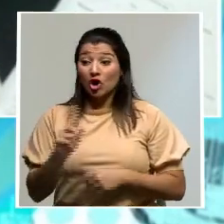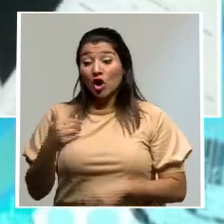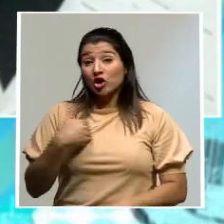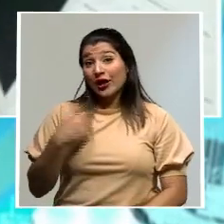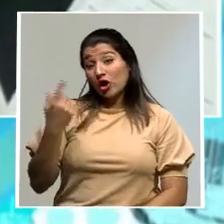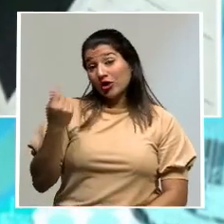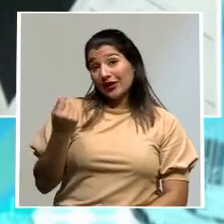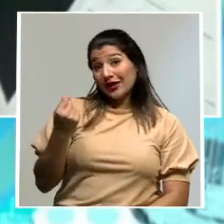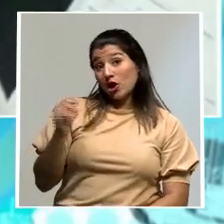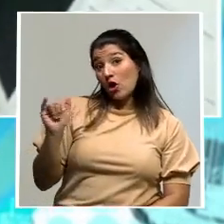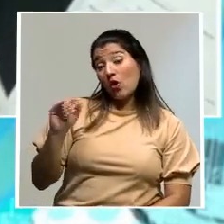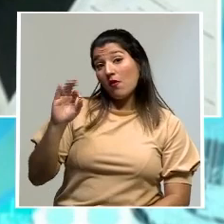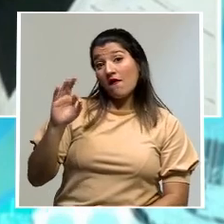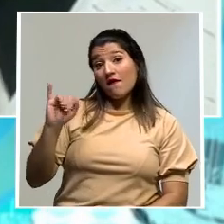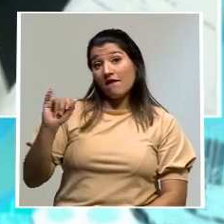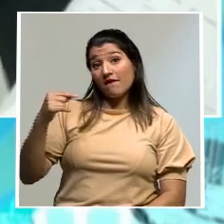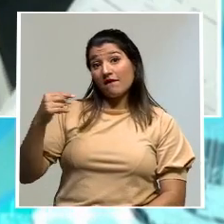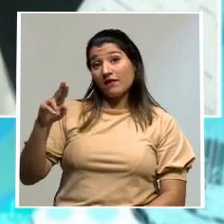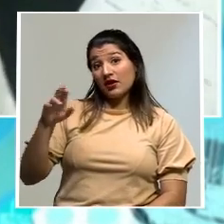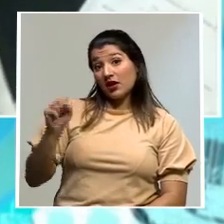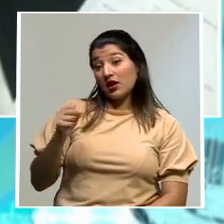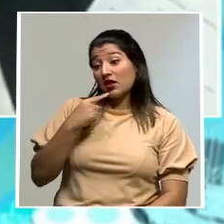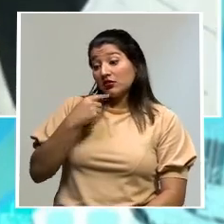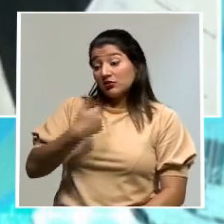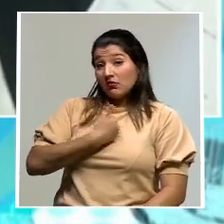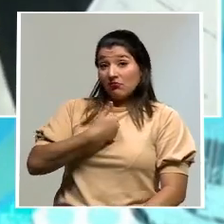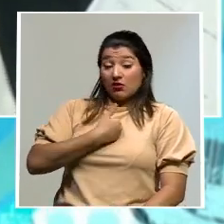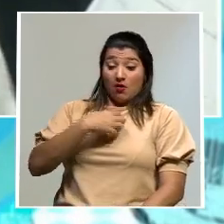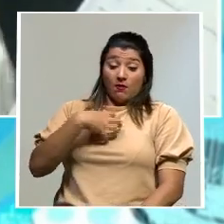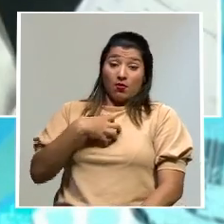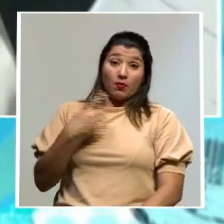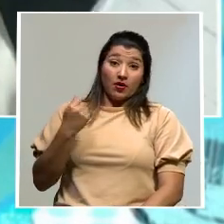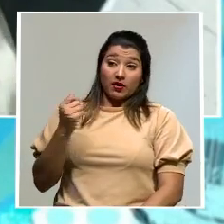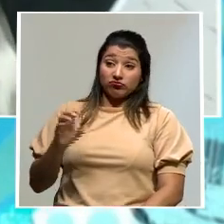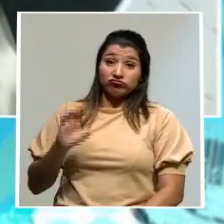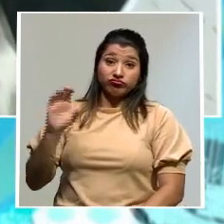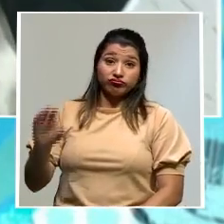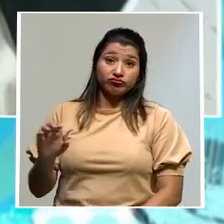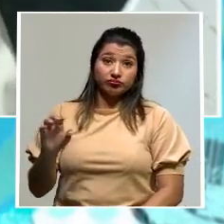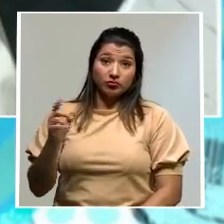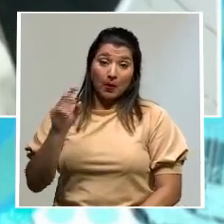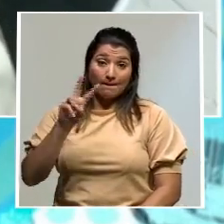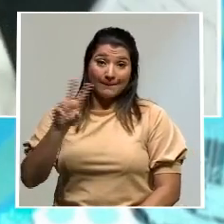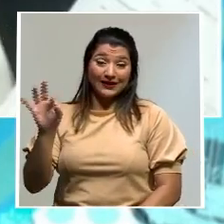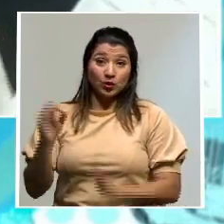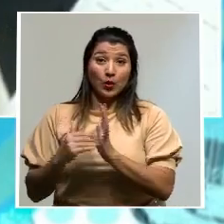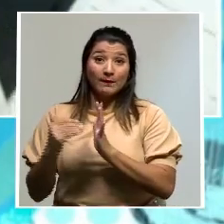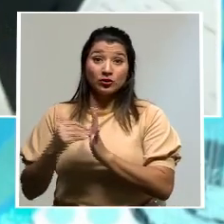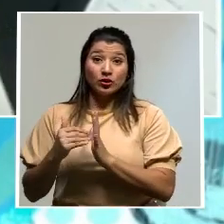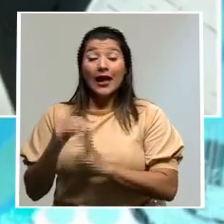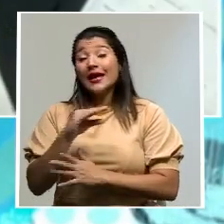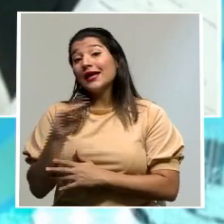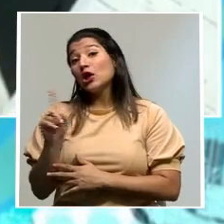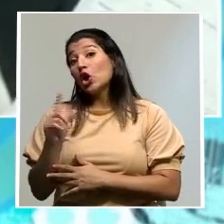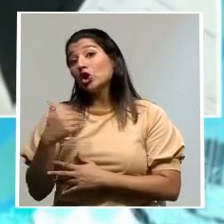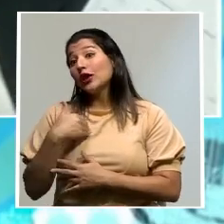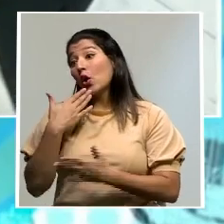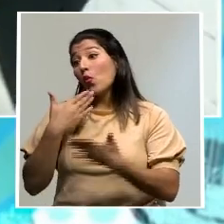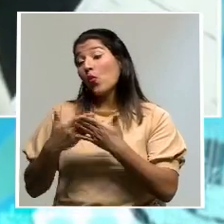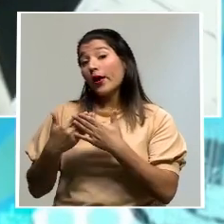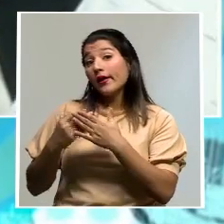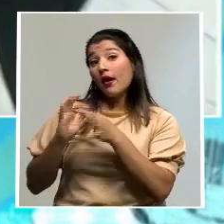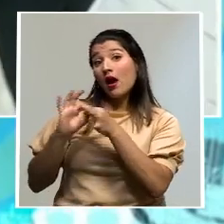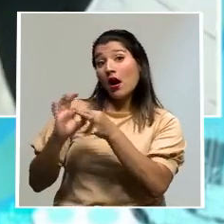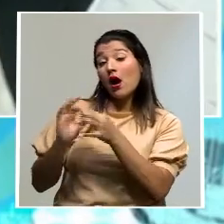como vos lo decías, como José María Figueres, que dice que él de sus ahorros puso los 29 millones. Y tampoco tengo tan buena relación con